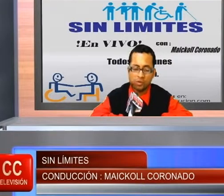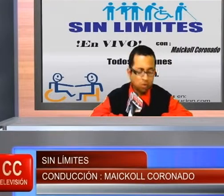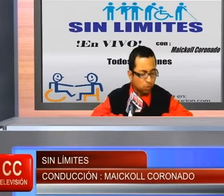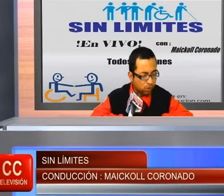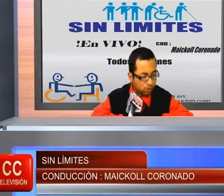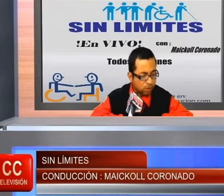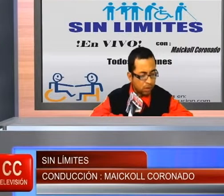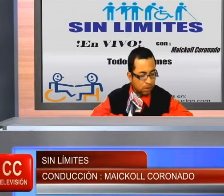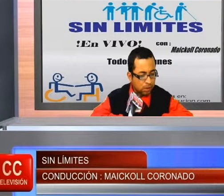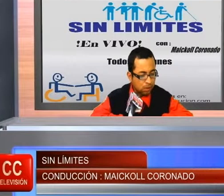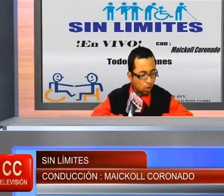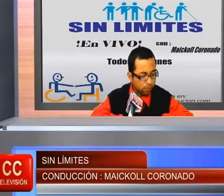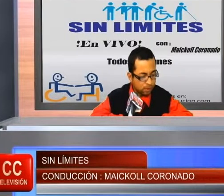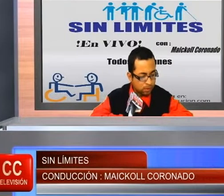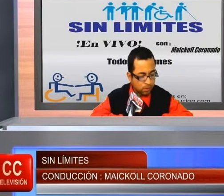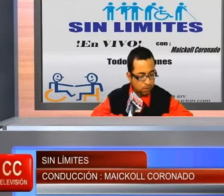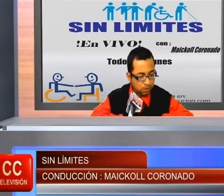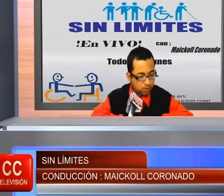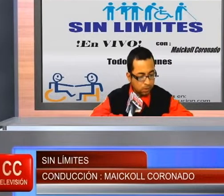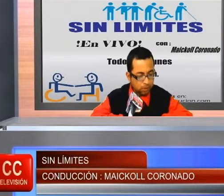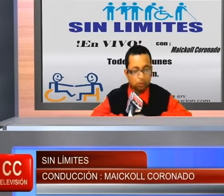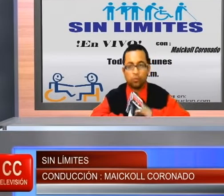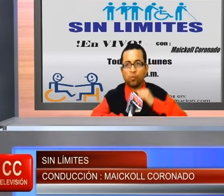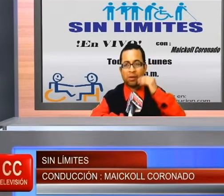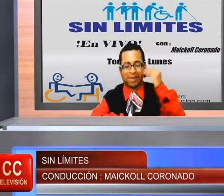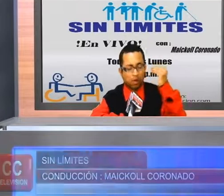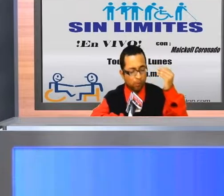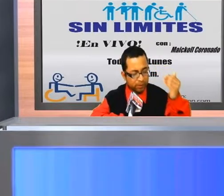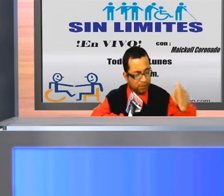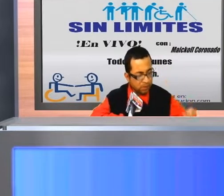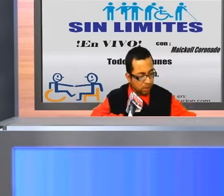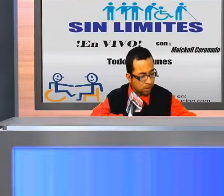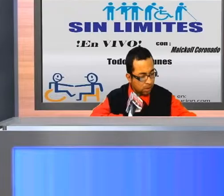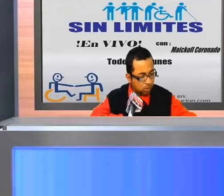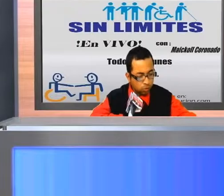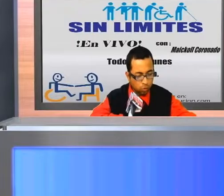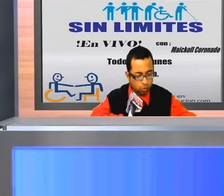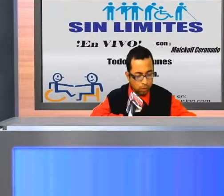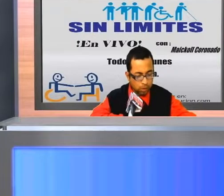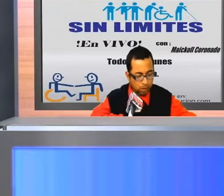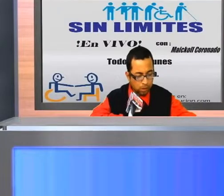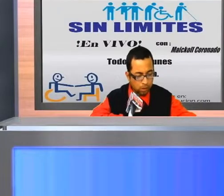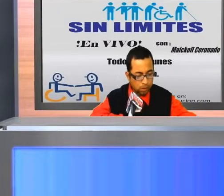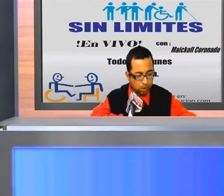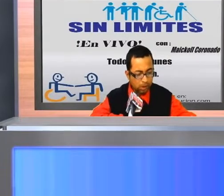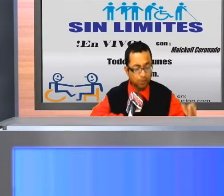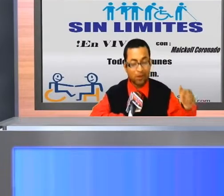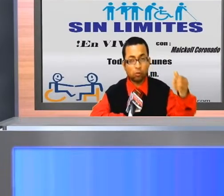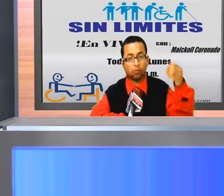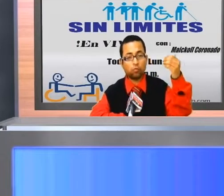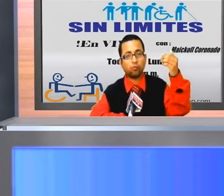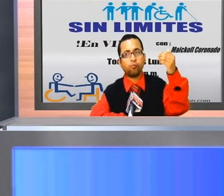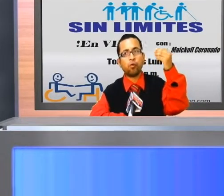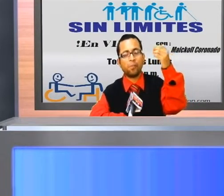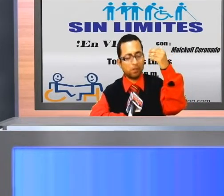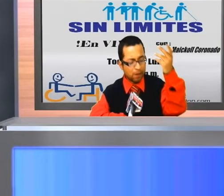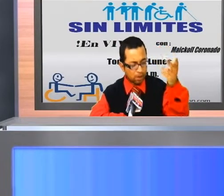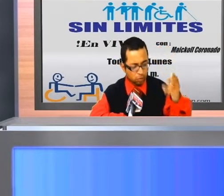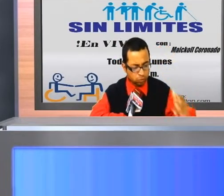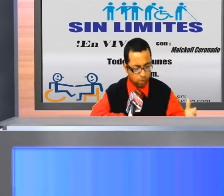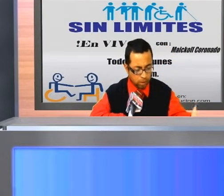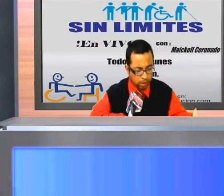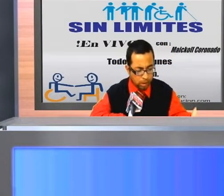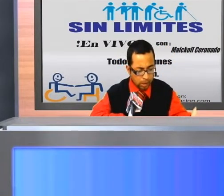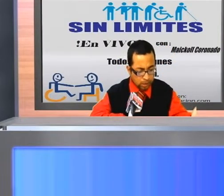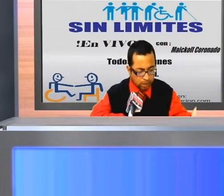algo de 150 obras que estuvieron en competencia, donde estos productos fueron